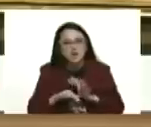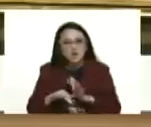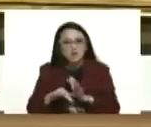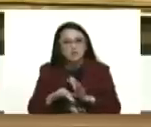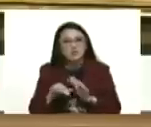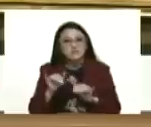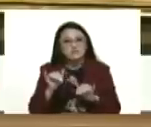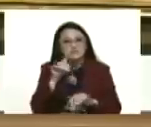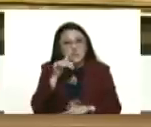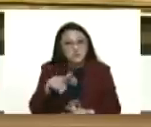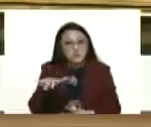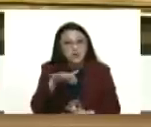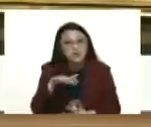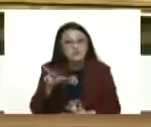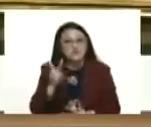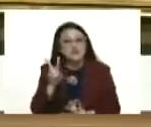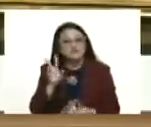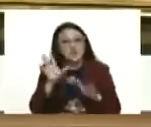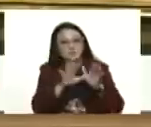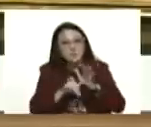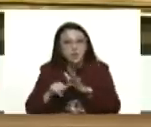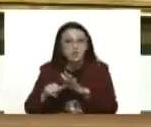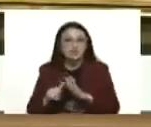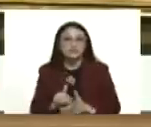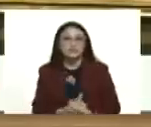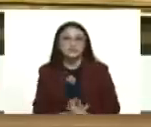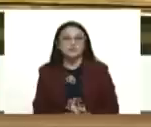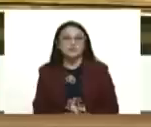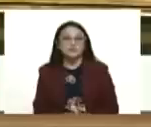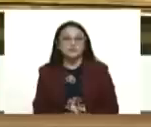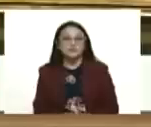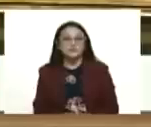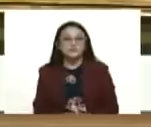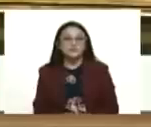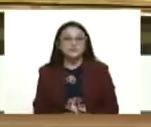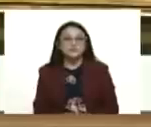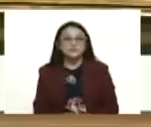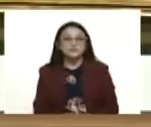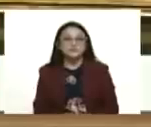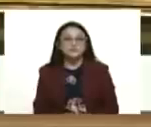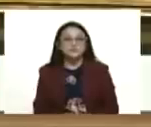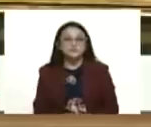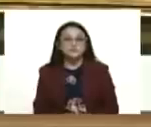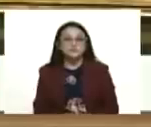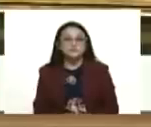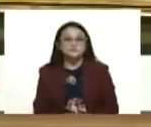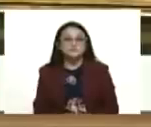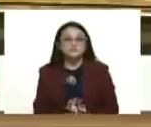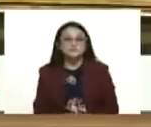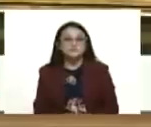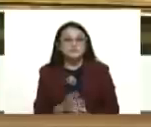El pueblo de la República Bolivariana de Venezuela. Por tanto,